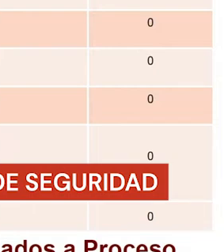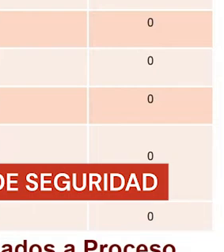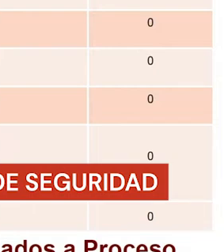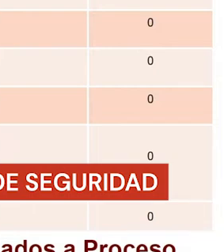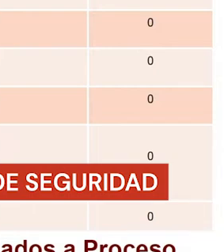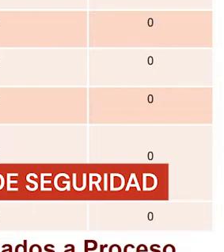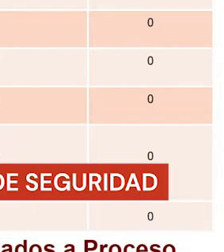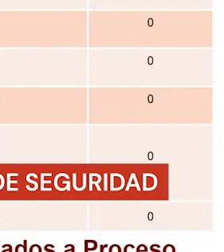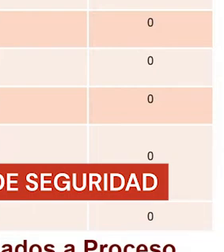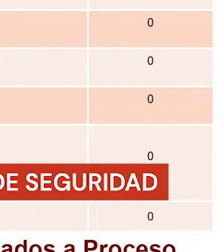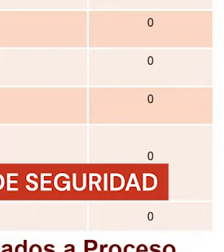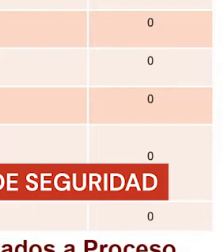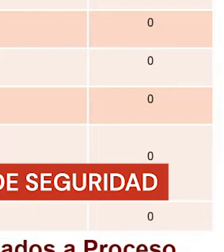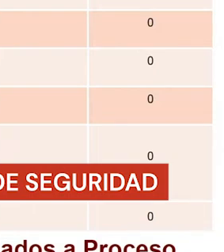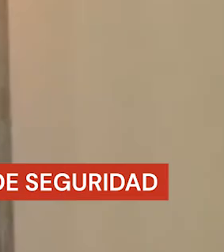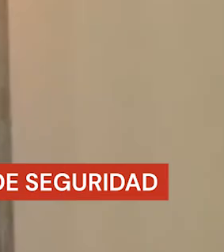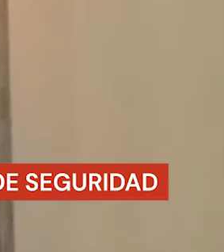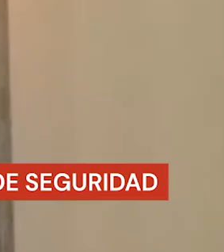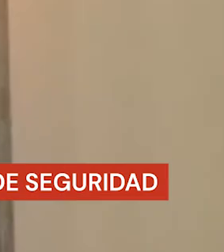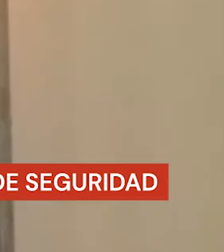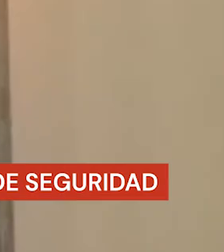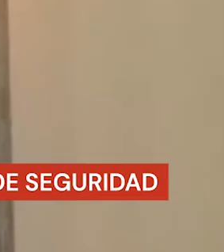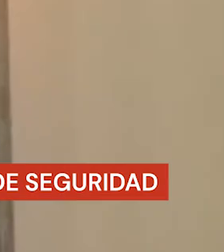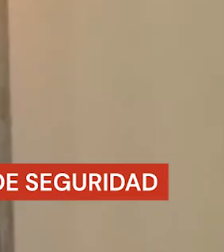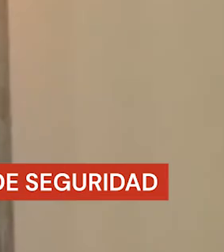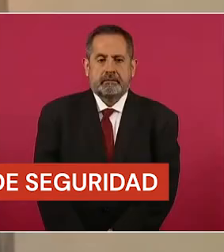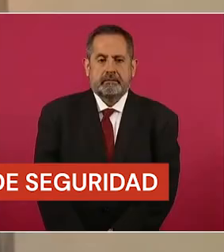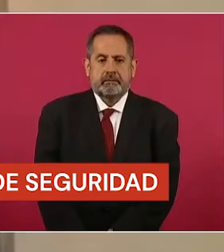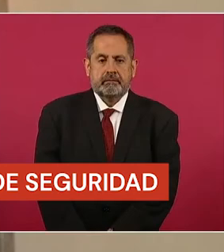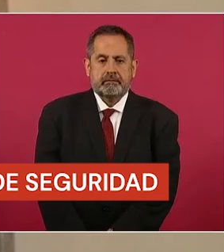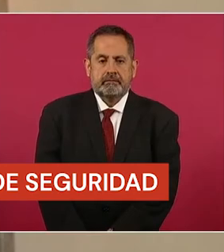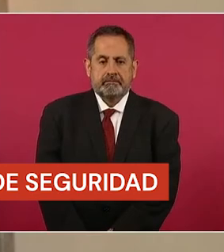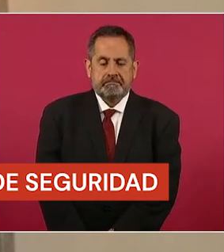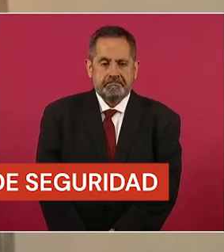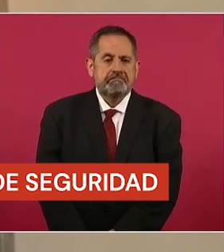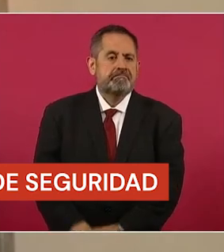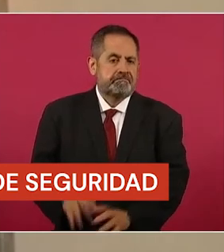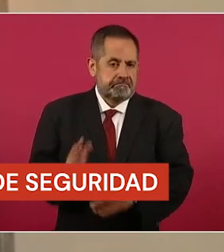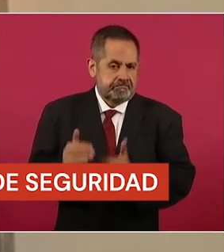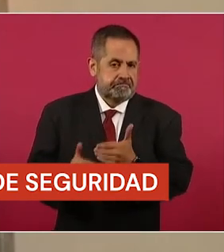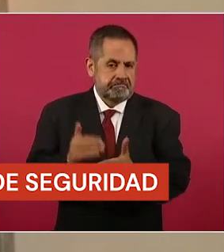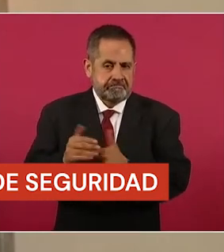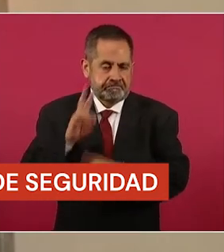atrajo el caso. Se está trabajando, hay avances y esperamos